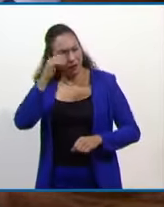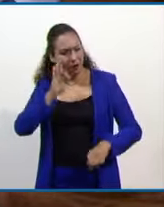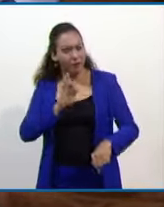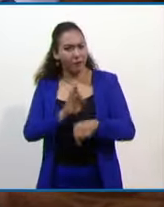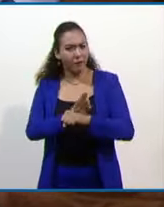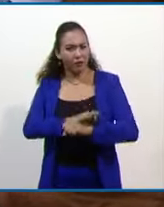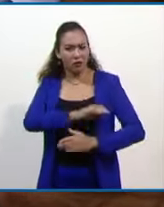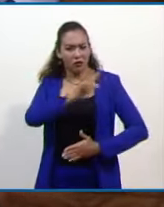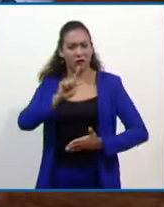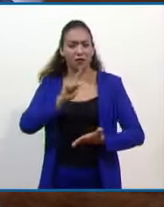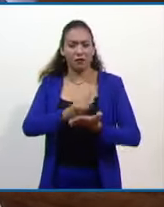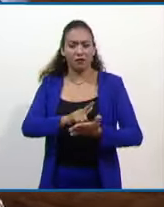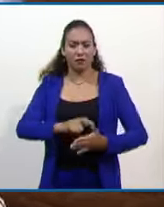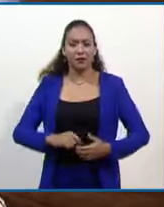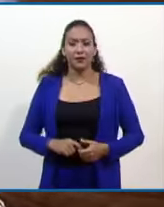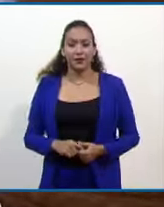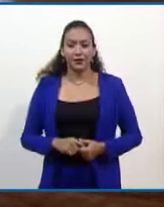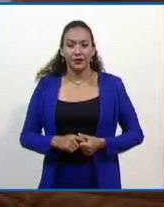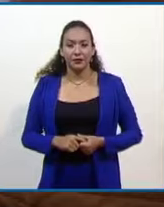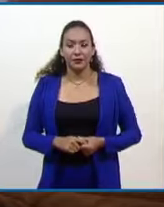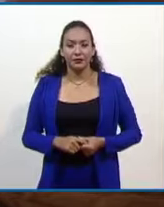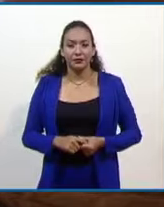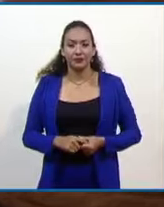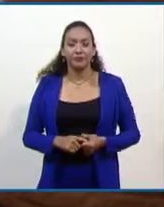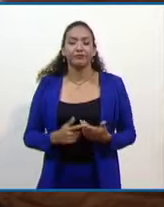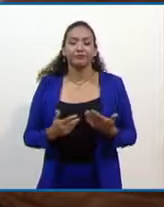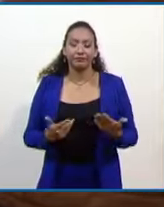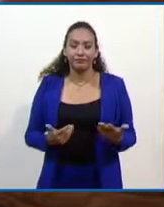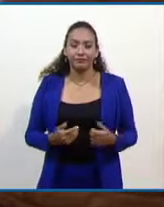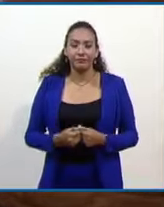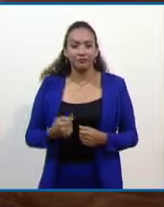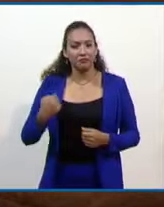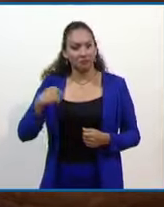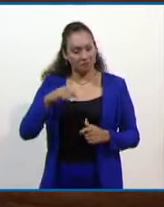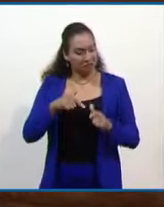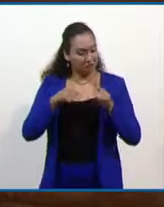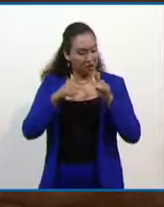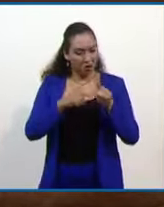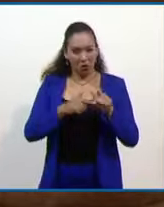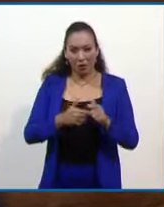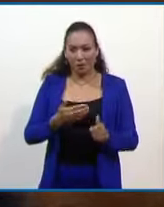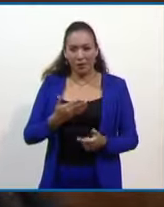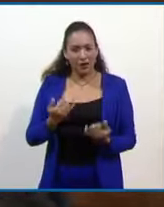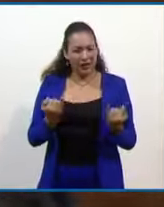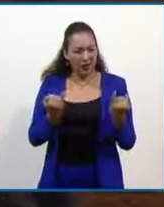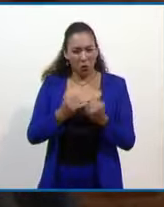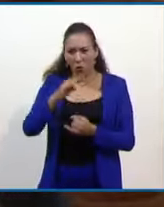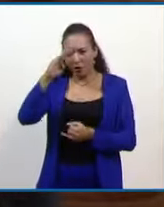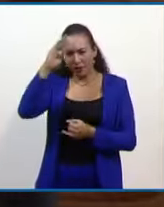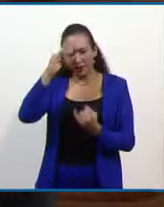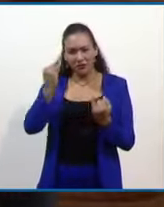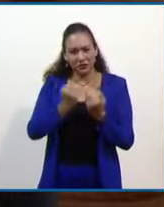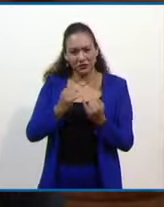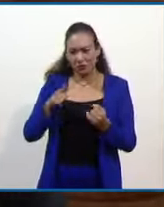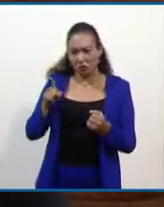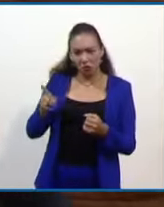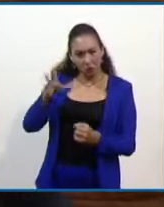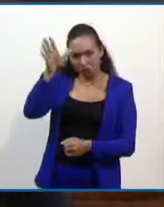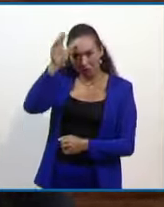presencia y manifestar pues nuestras posturas en relación con la discusión de esta reforma